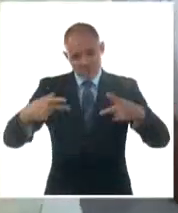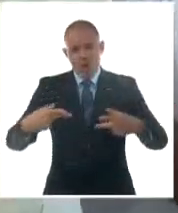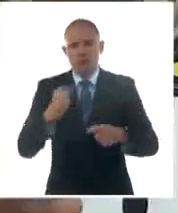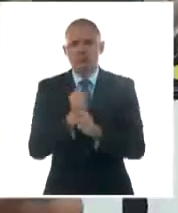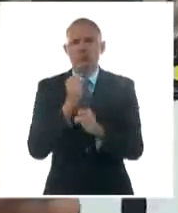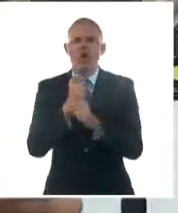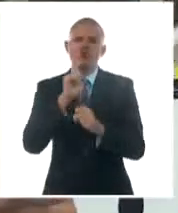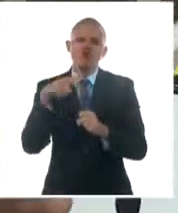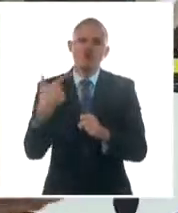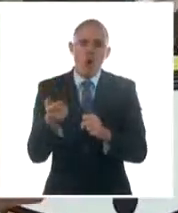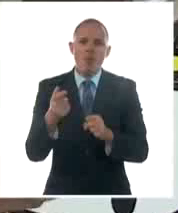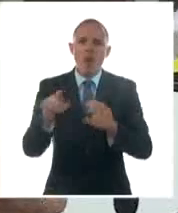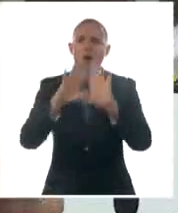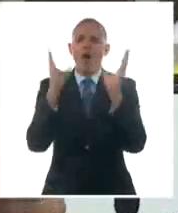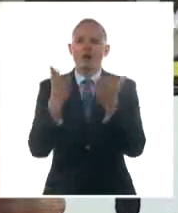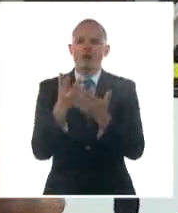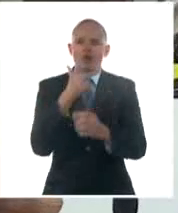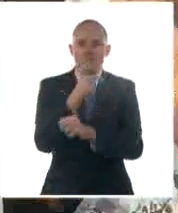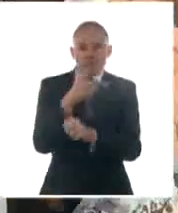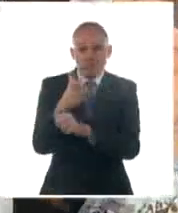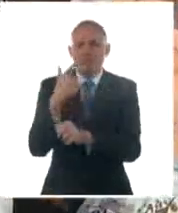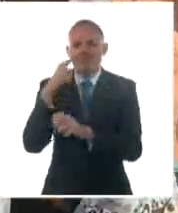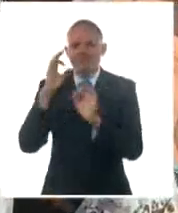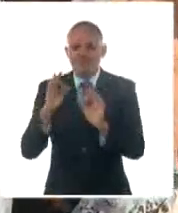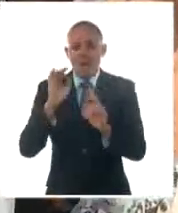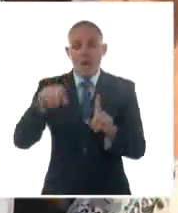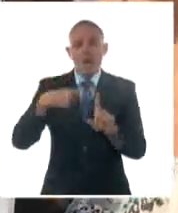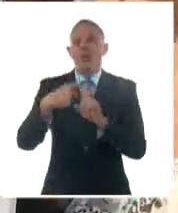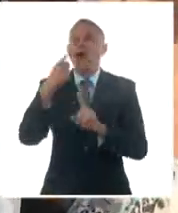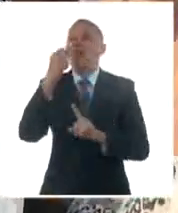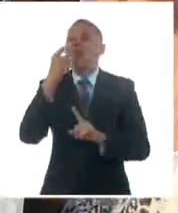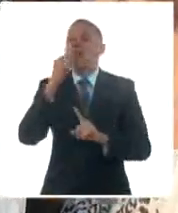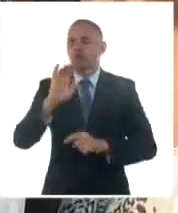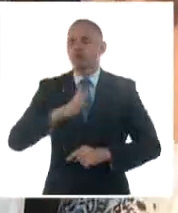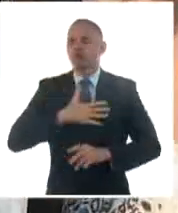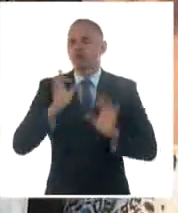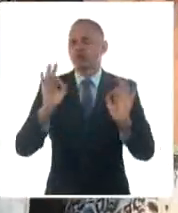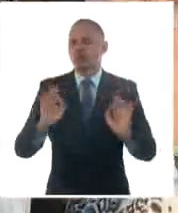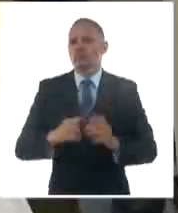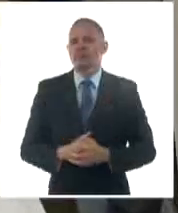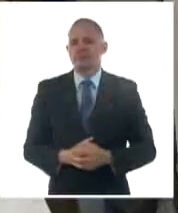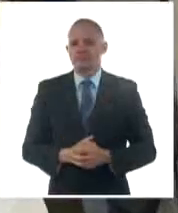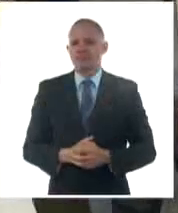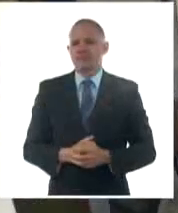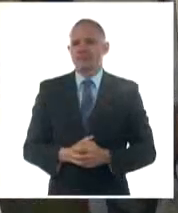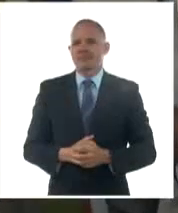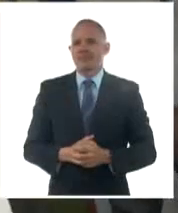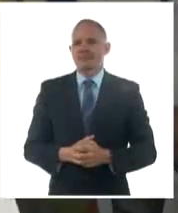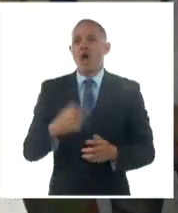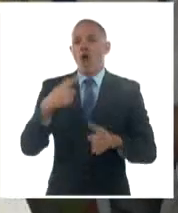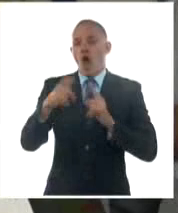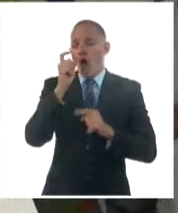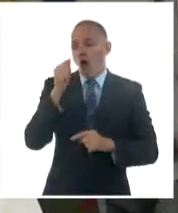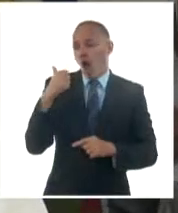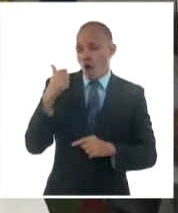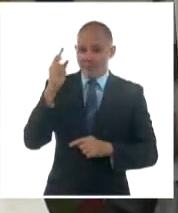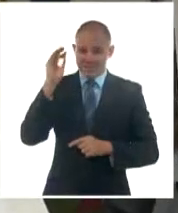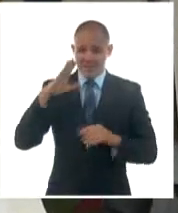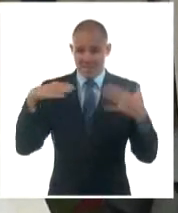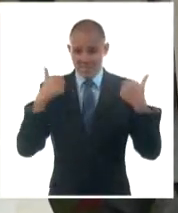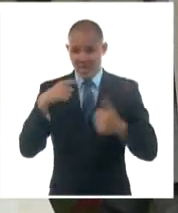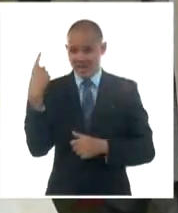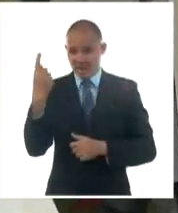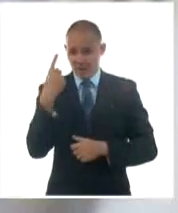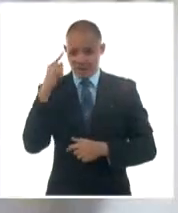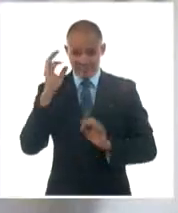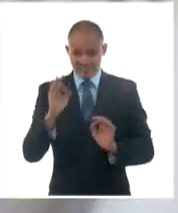una campaña masiva contra la COVID-19 con inmunógenos propios. El director nacional de epidemiología, doctor Francisco